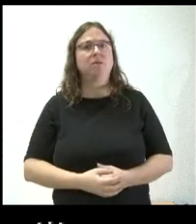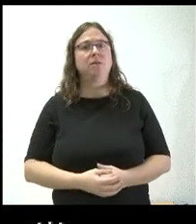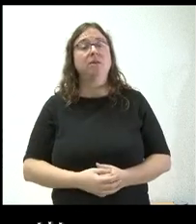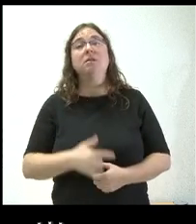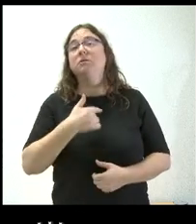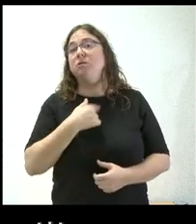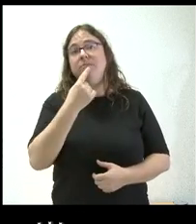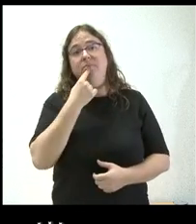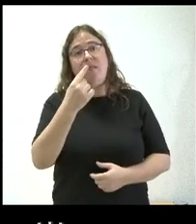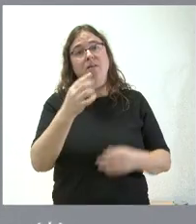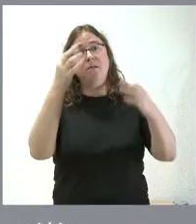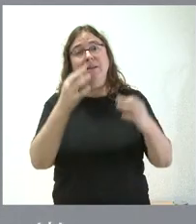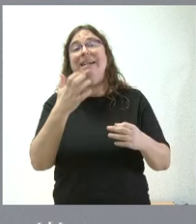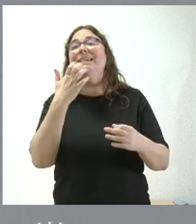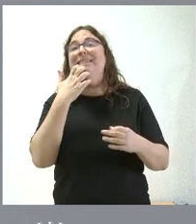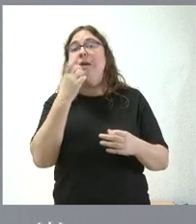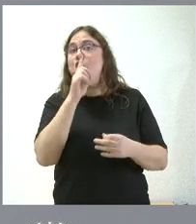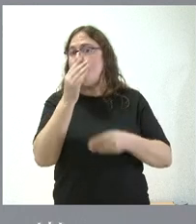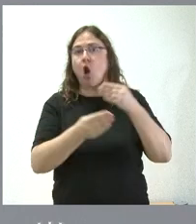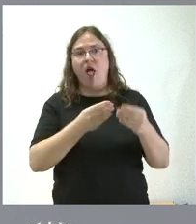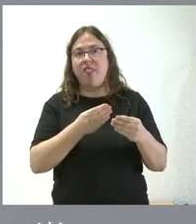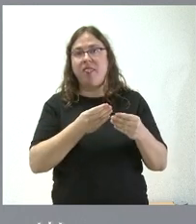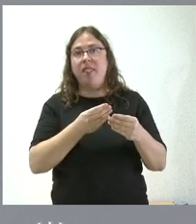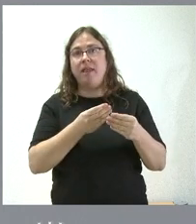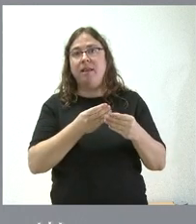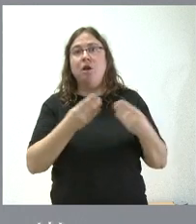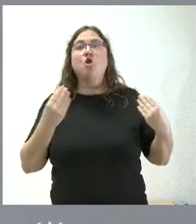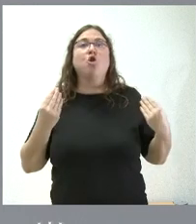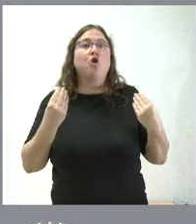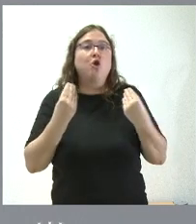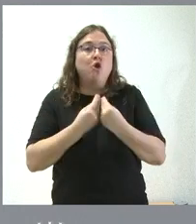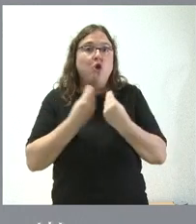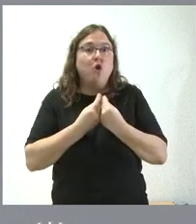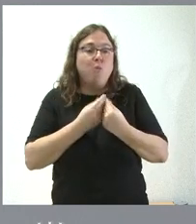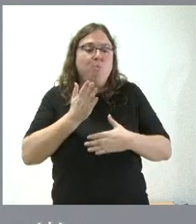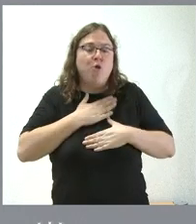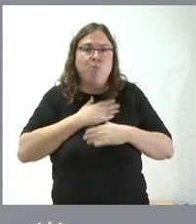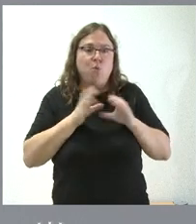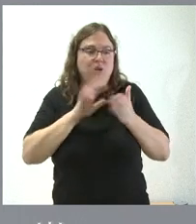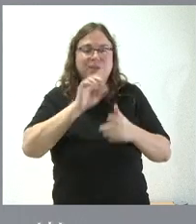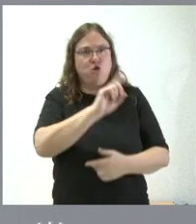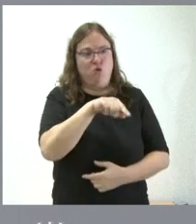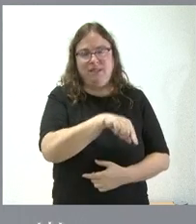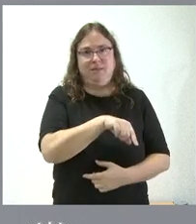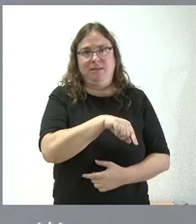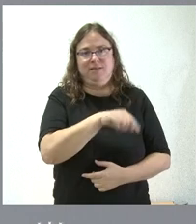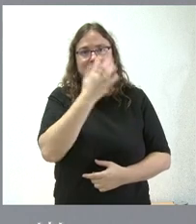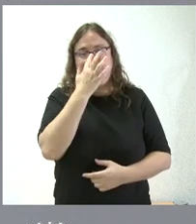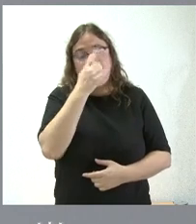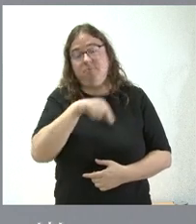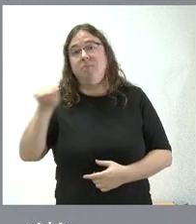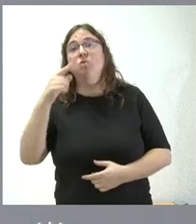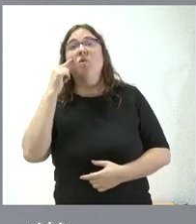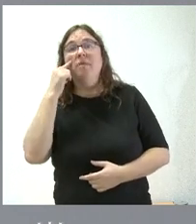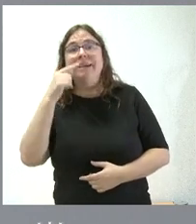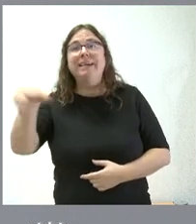yo lo que les puedo decir es que donde no lo hace es es con los medios propios de la junta de Castilla León porque de hecho usted verá